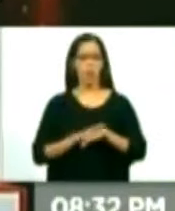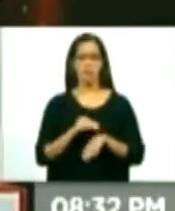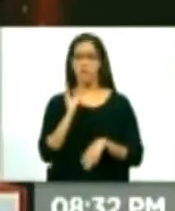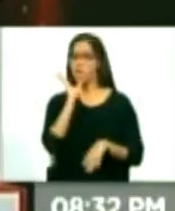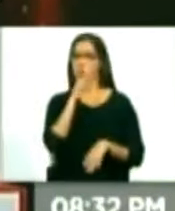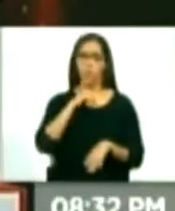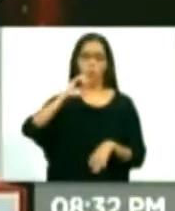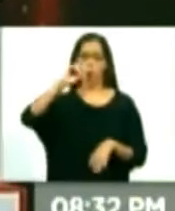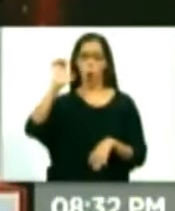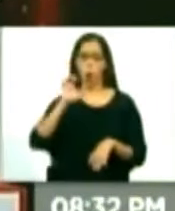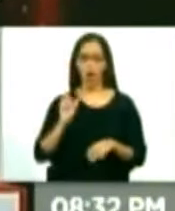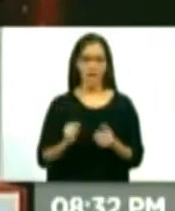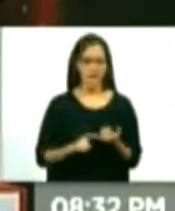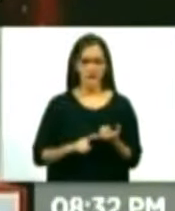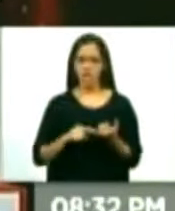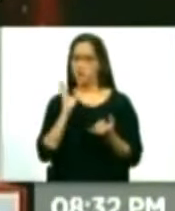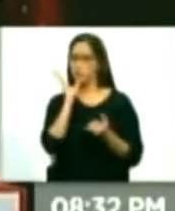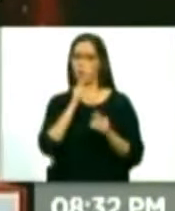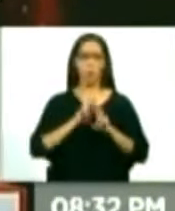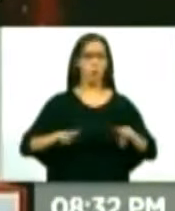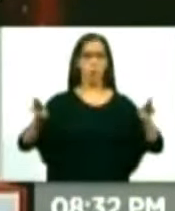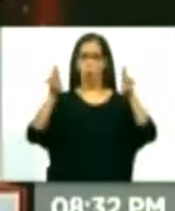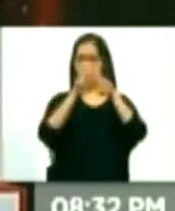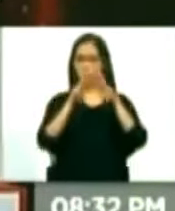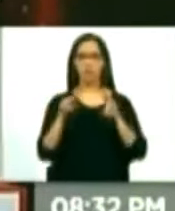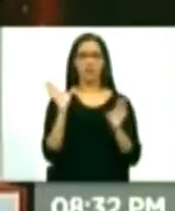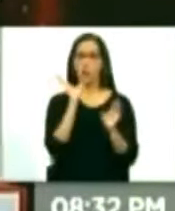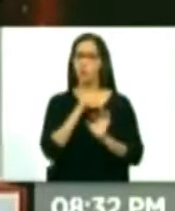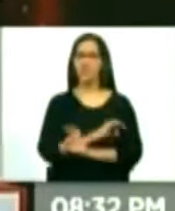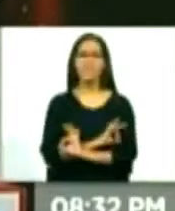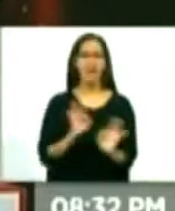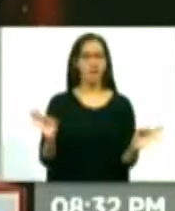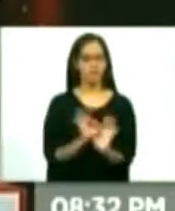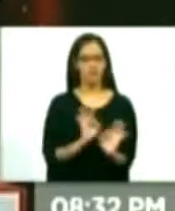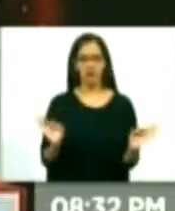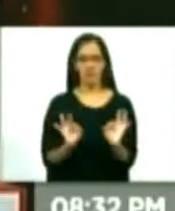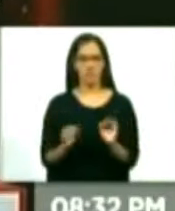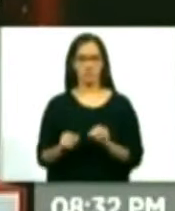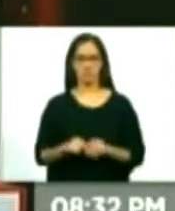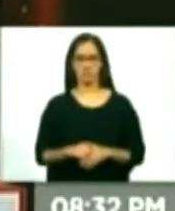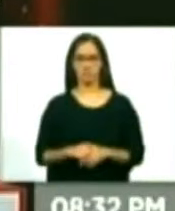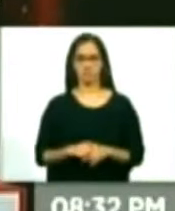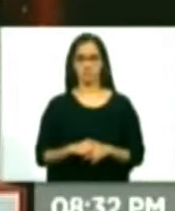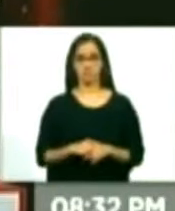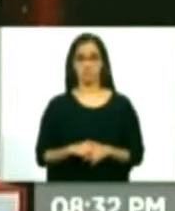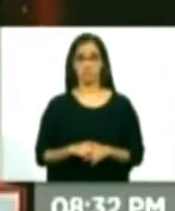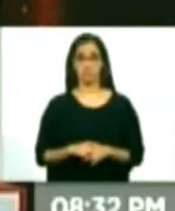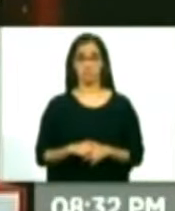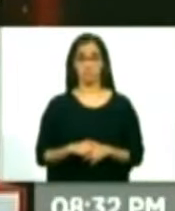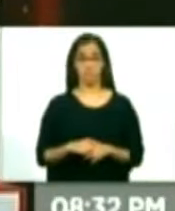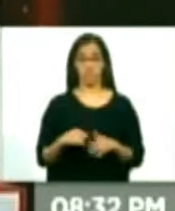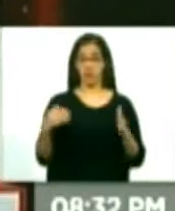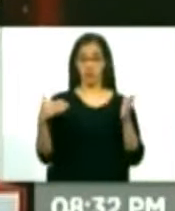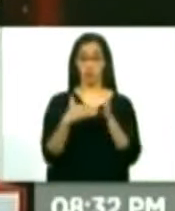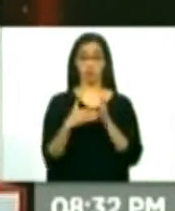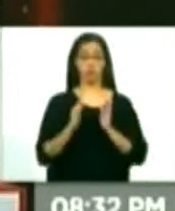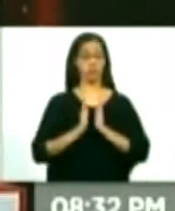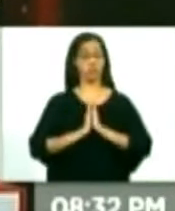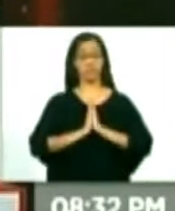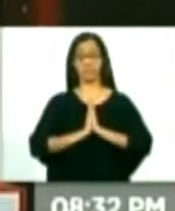no hubo ni ONU, ni la Bachelet de la época, no, nadie, nadie. Era contra el santo de Carlos Andrés Pérez,